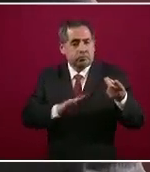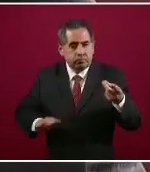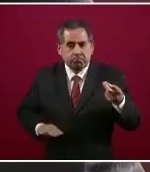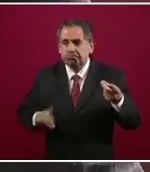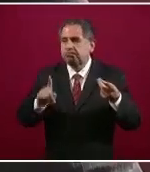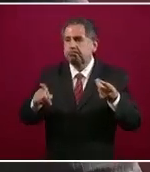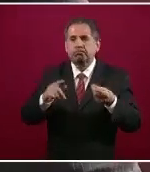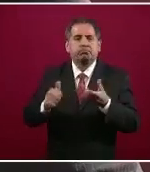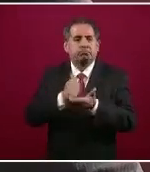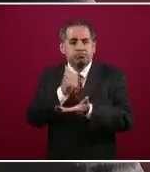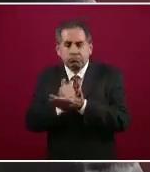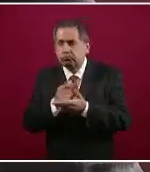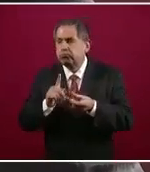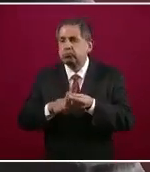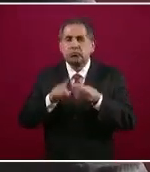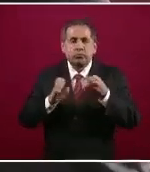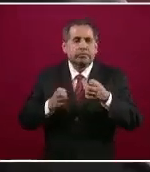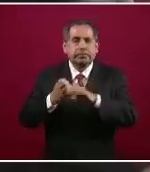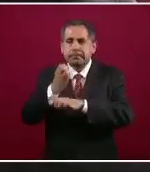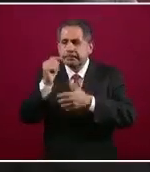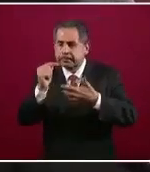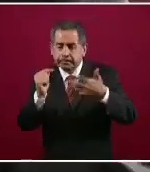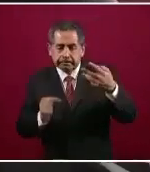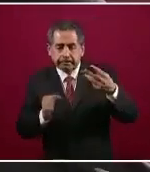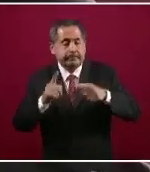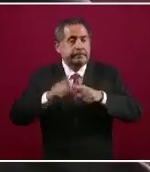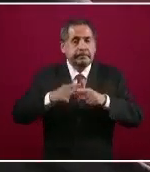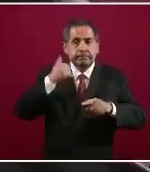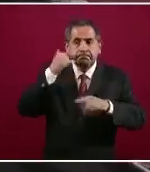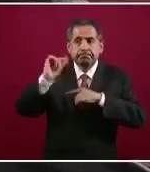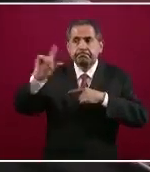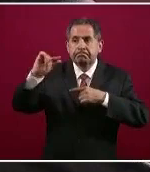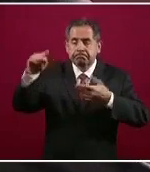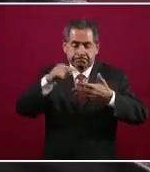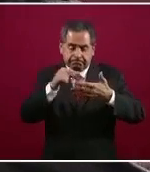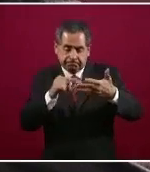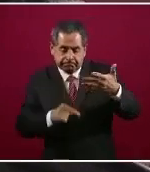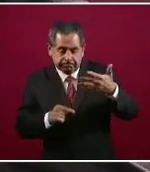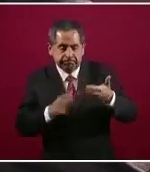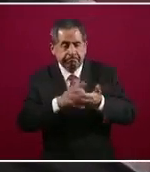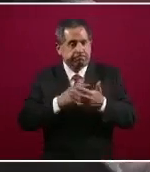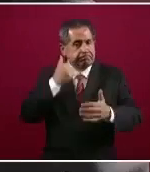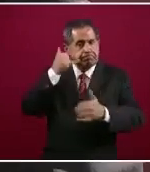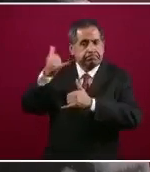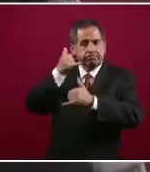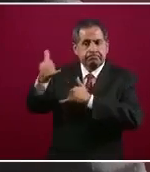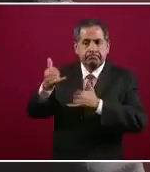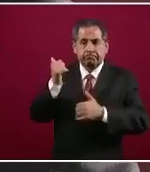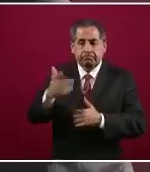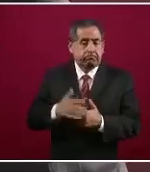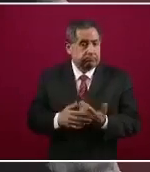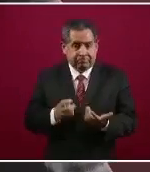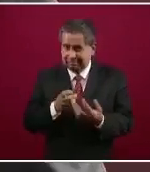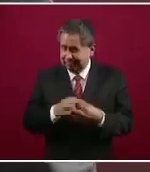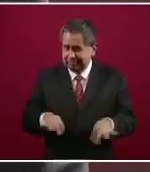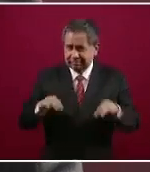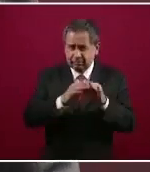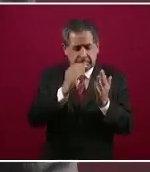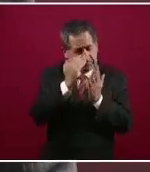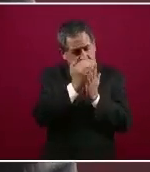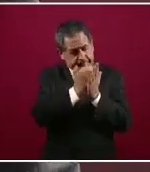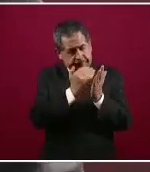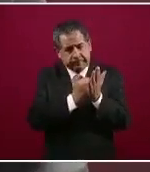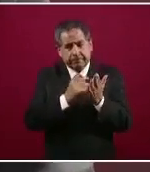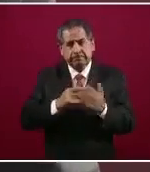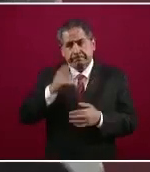mi unidad de protección civil estatal y de los funcionarios del Gobierno de México. El directorio es muy importante.